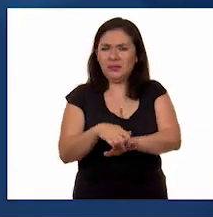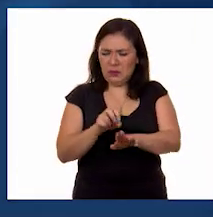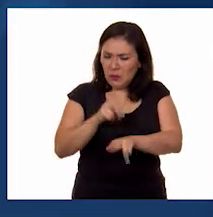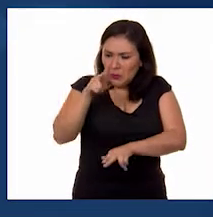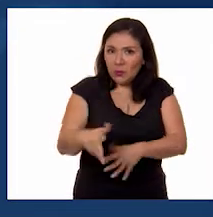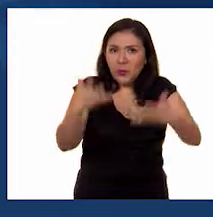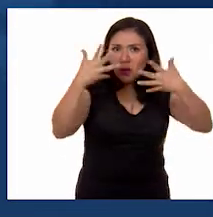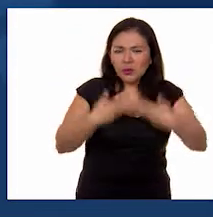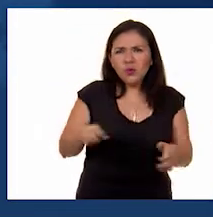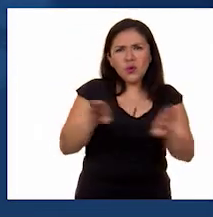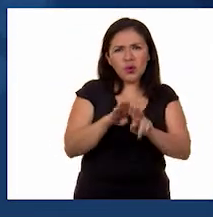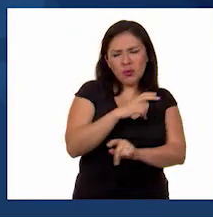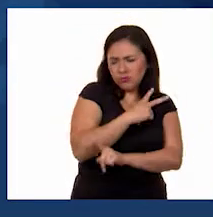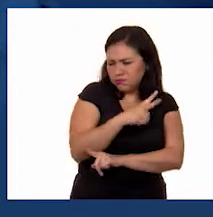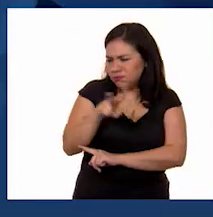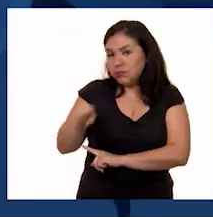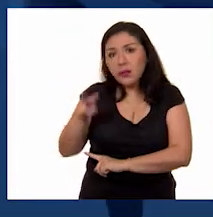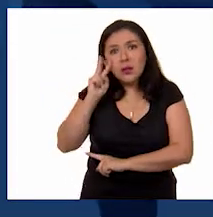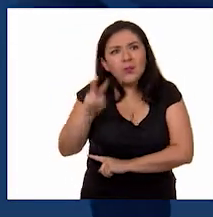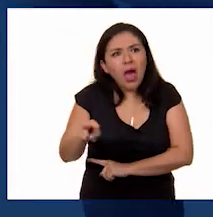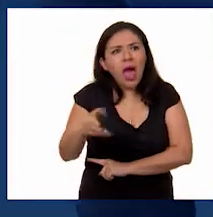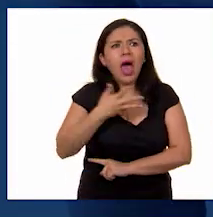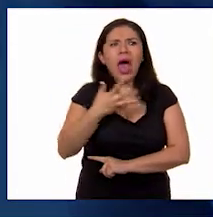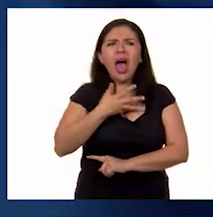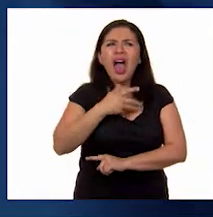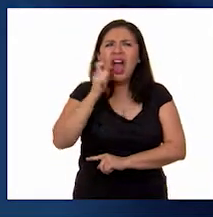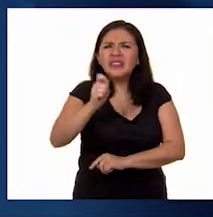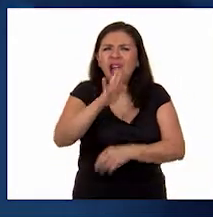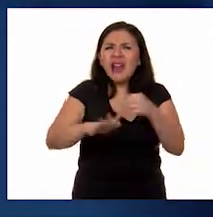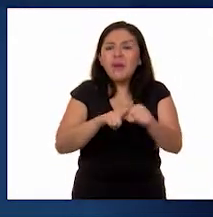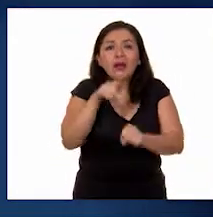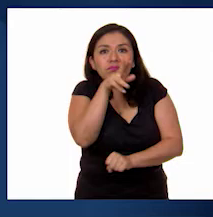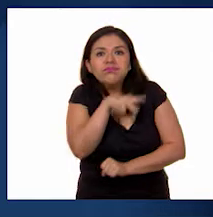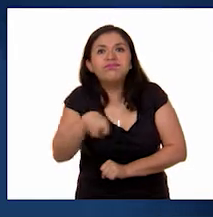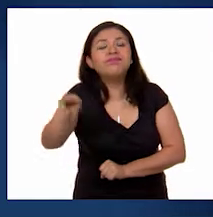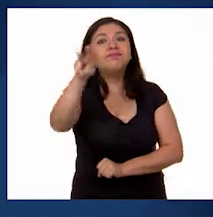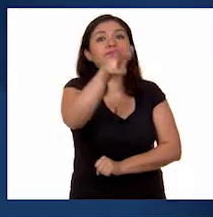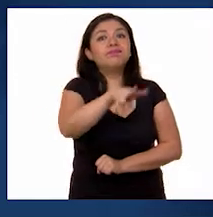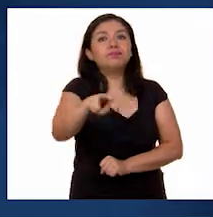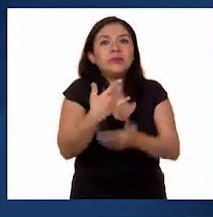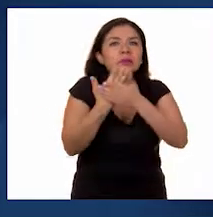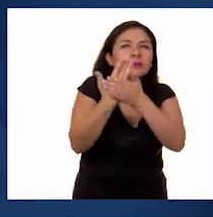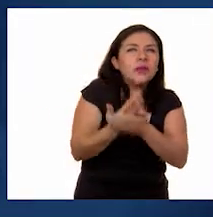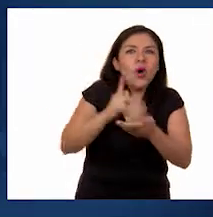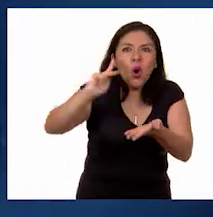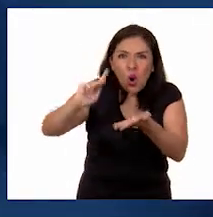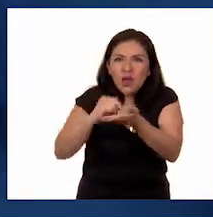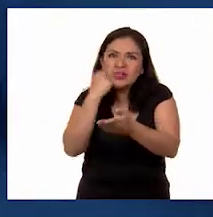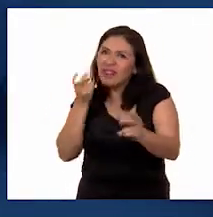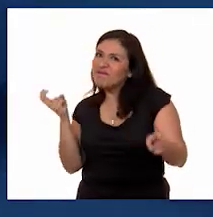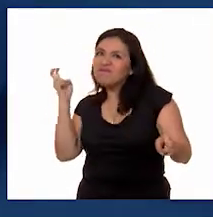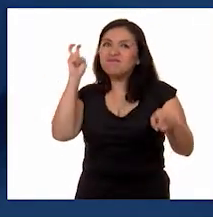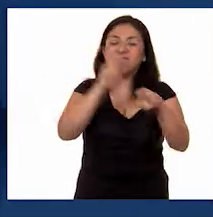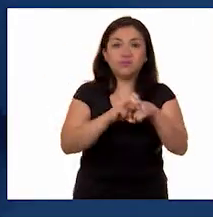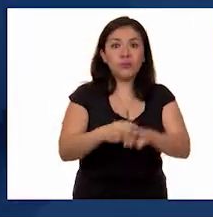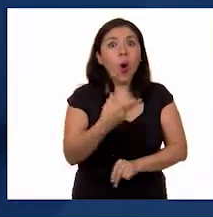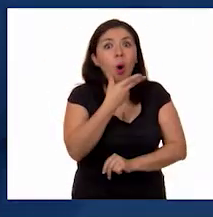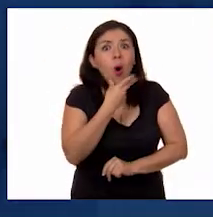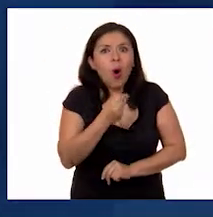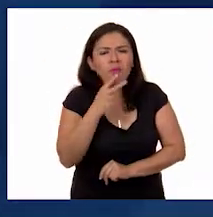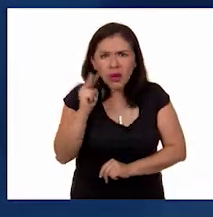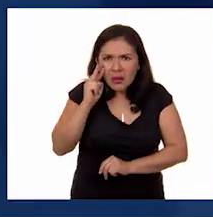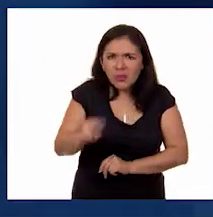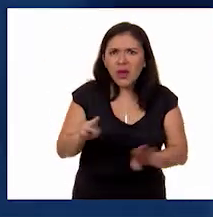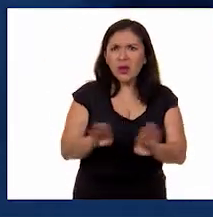con un juramento, vio una yararcuzú que arrollada sobre sí misma esperaba otro ataque. El hombre echó